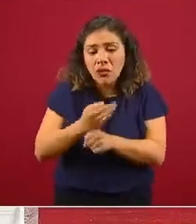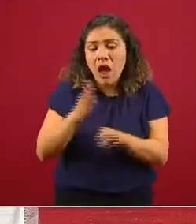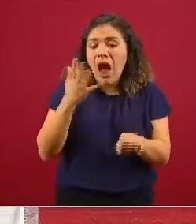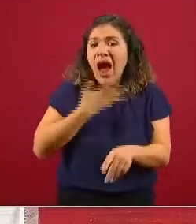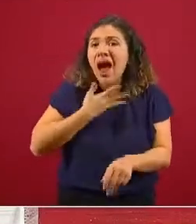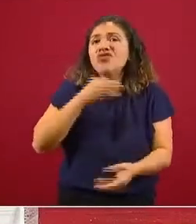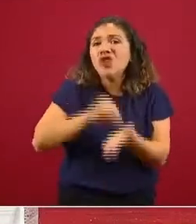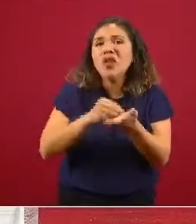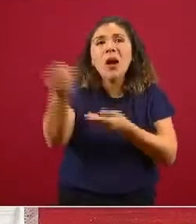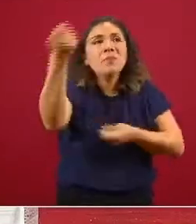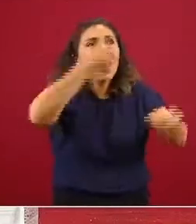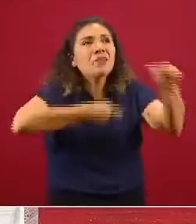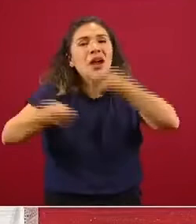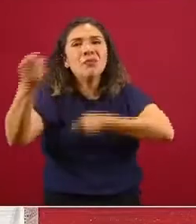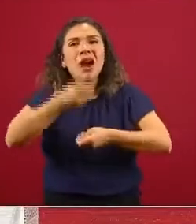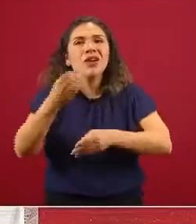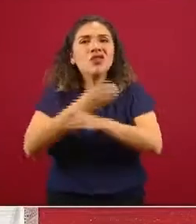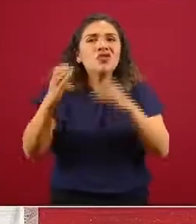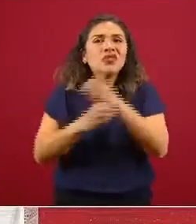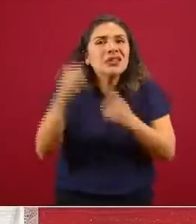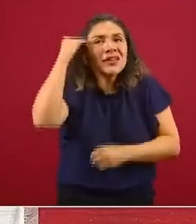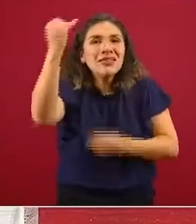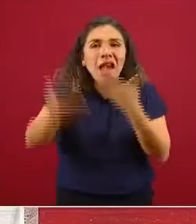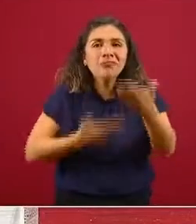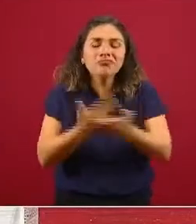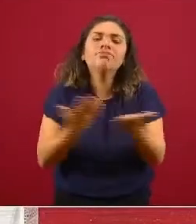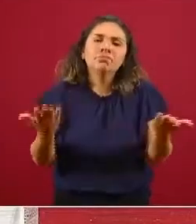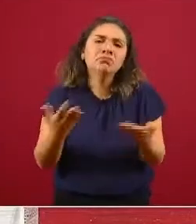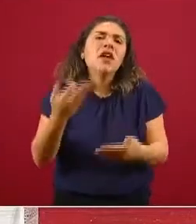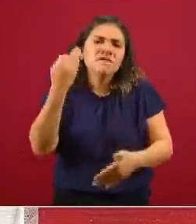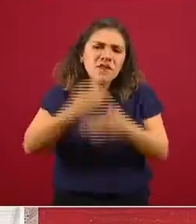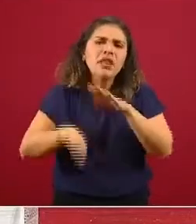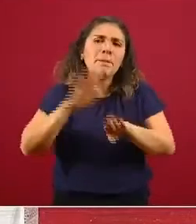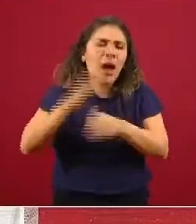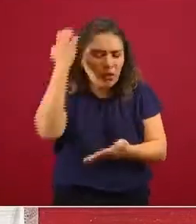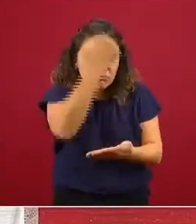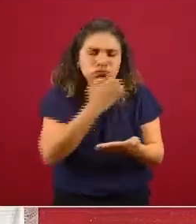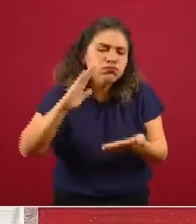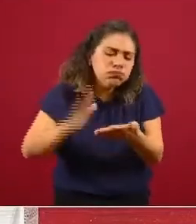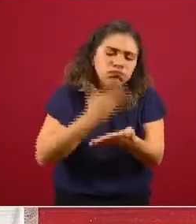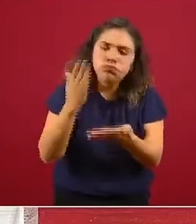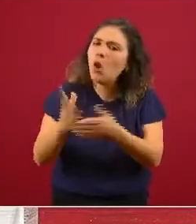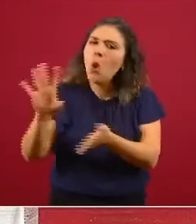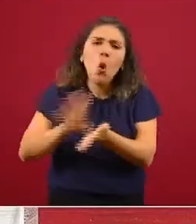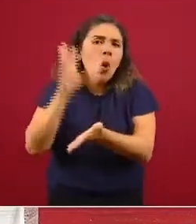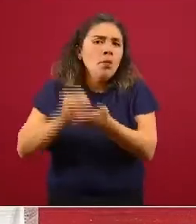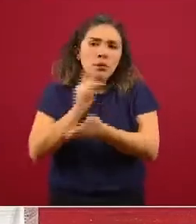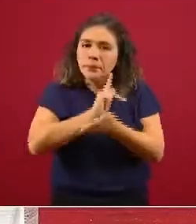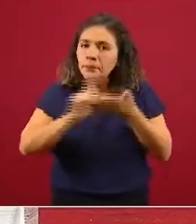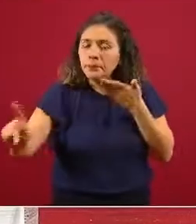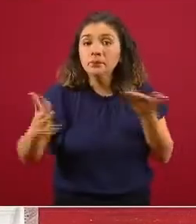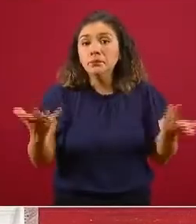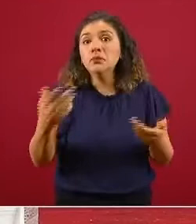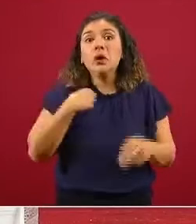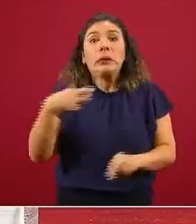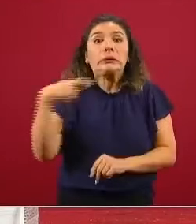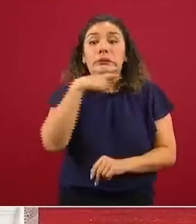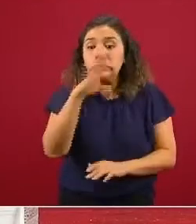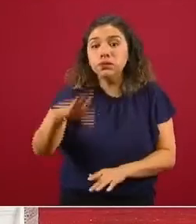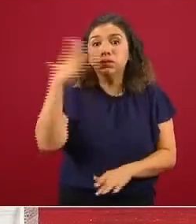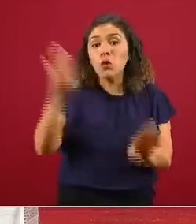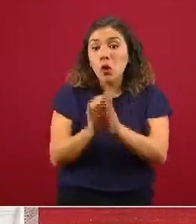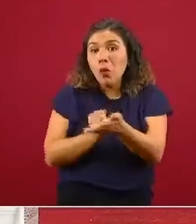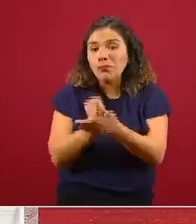recibiendo propuestas, vale la pena agotar todas las muy buenas contribuciones que hacen los estados y no apresurar